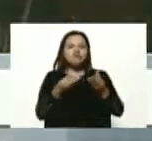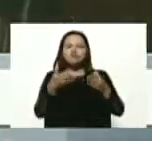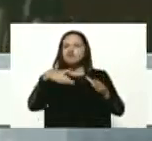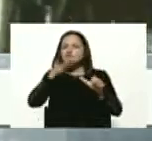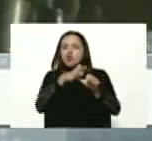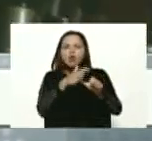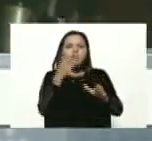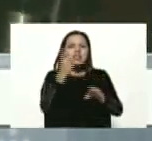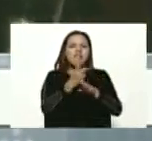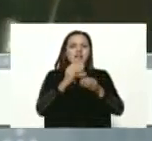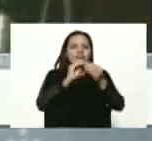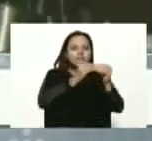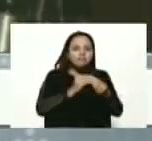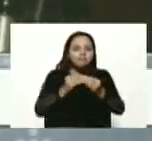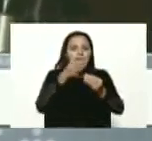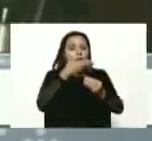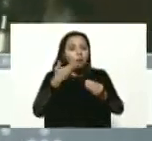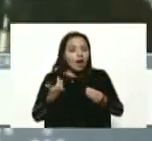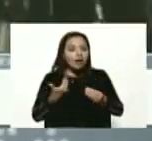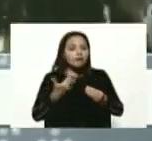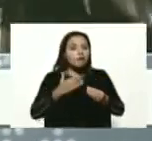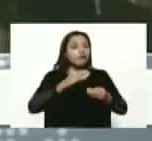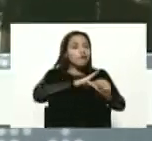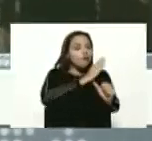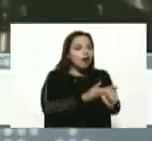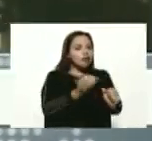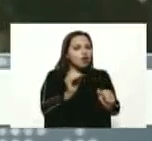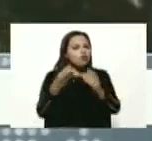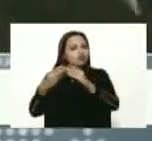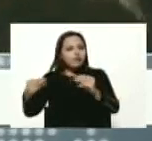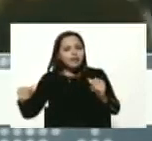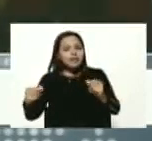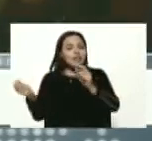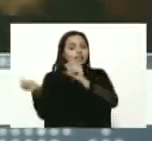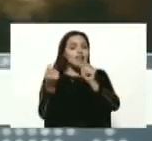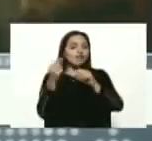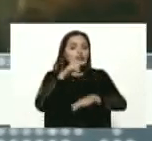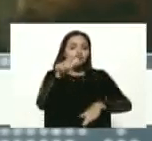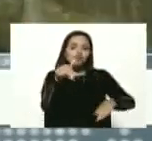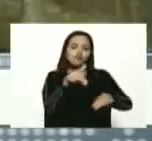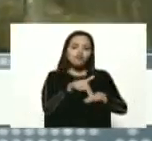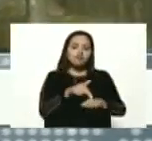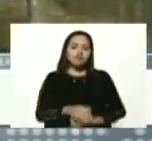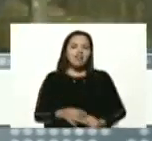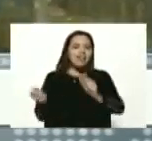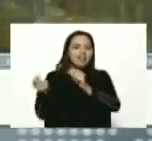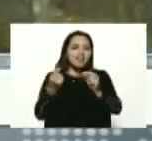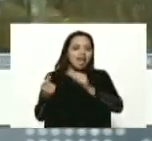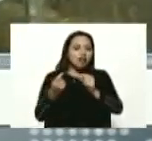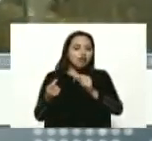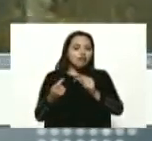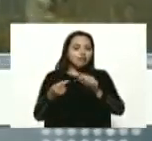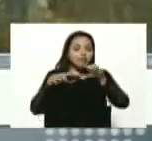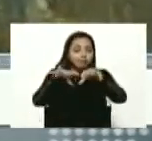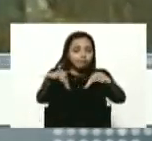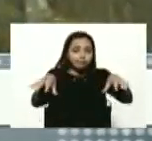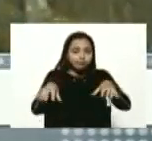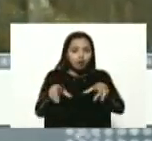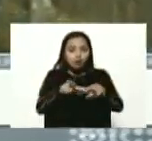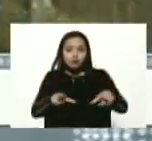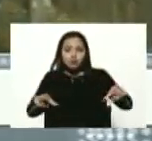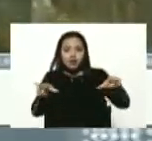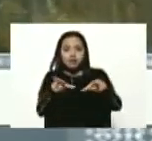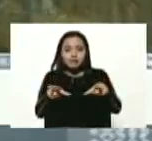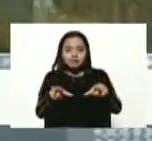apretar? ¿Dónde hay que aflojar? Etcétera, etcétera. Un diálogo nacional, un diálogo regionalizado, un